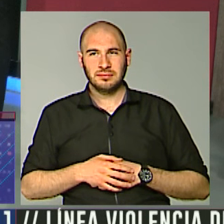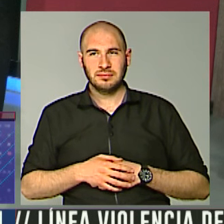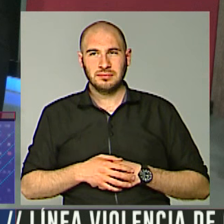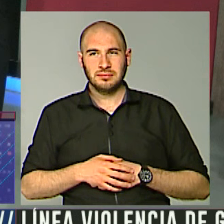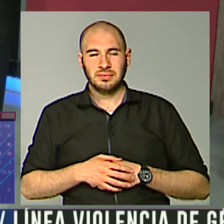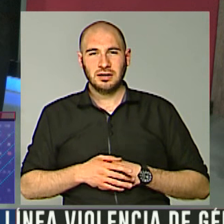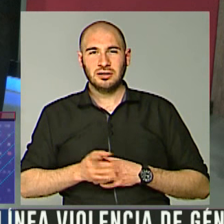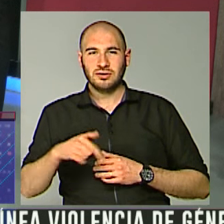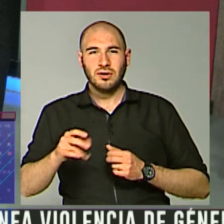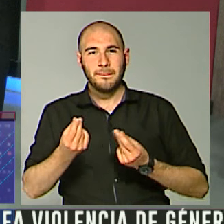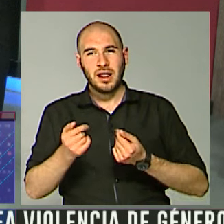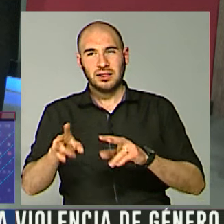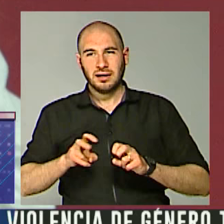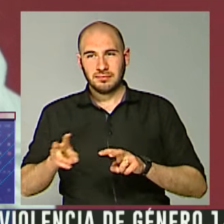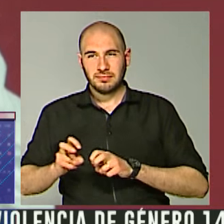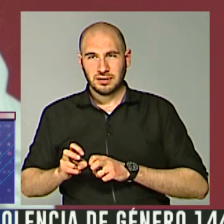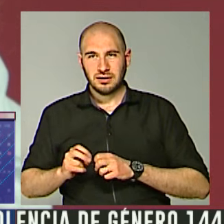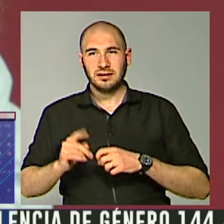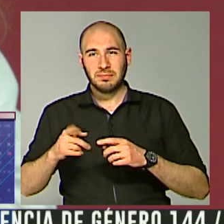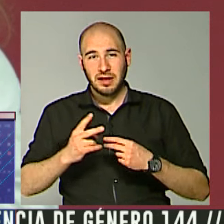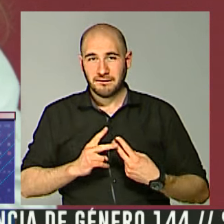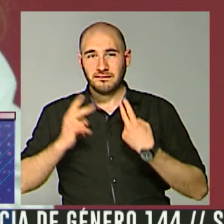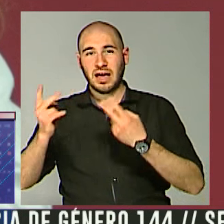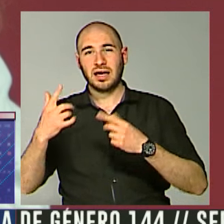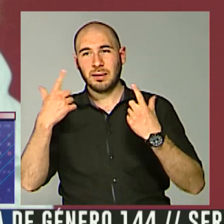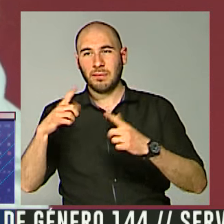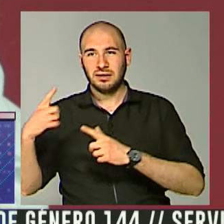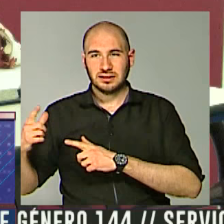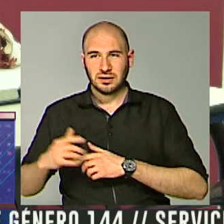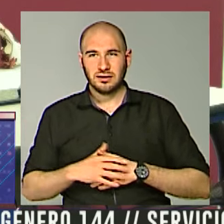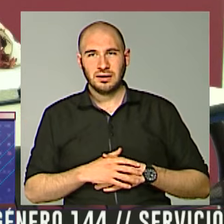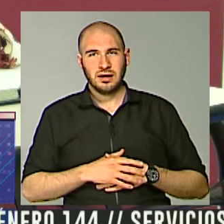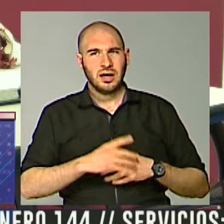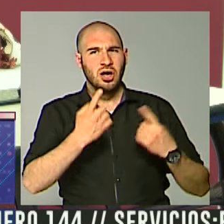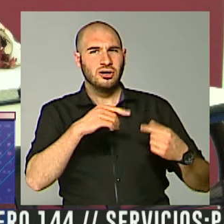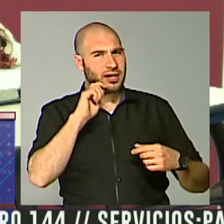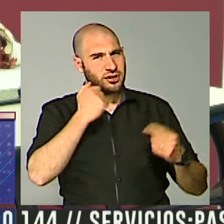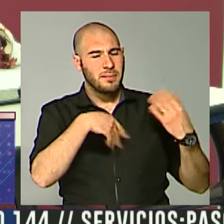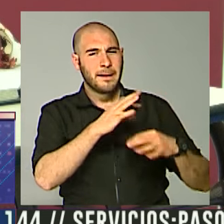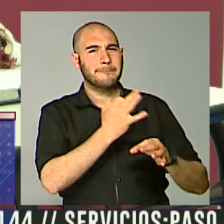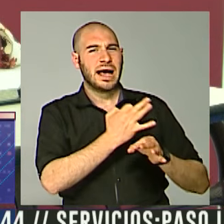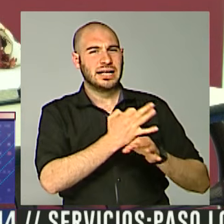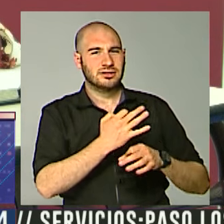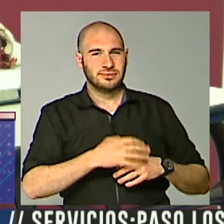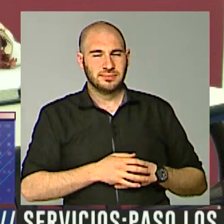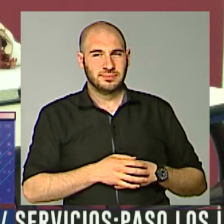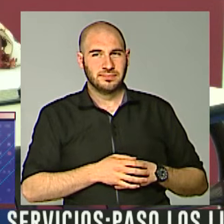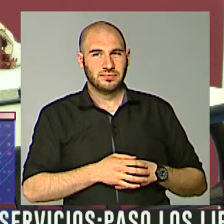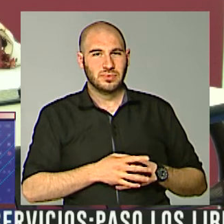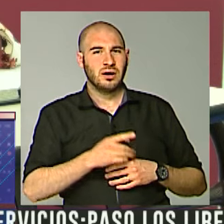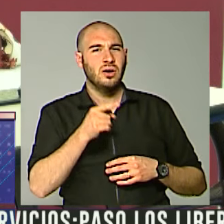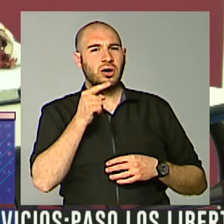lo que sea para recaudar fondos y poder salir de viaje, hacer paseos. ¿Qué es lo más lindo de ser maestra? ¿Qué es lo que